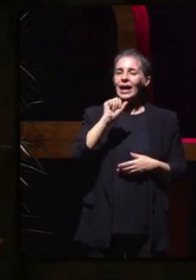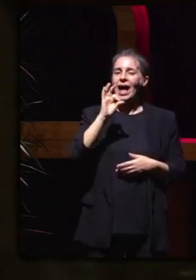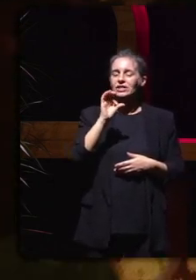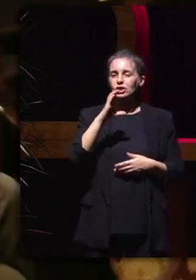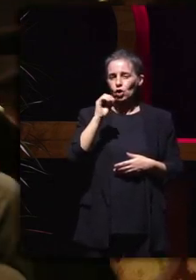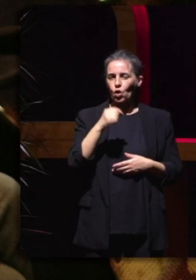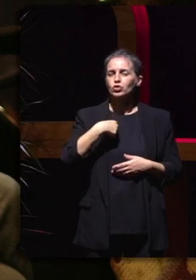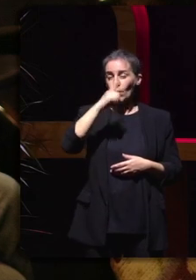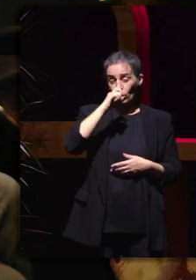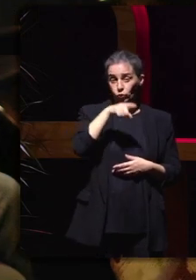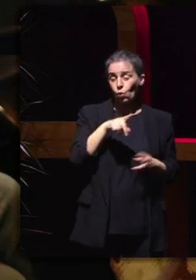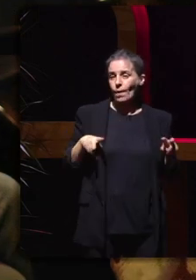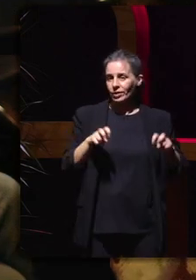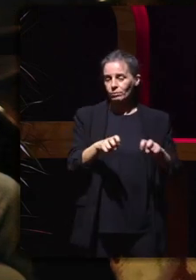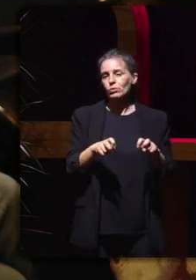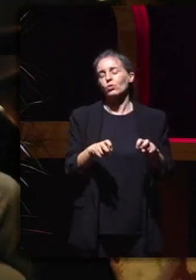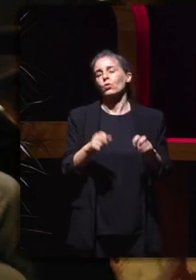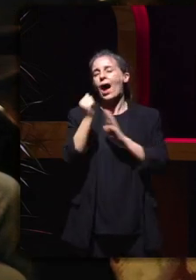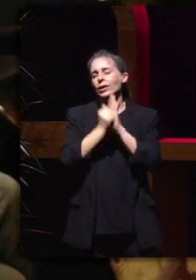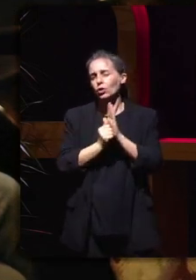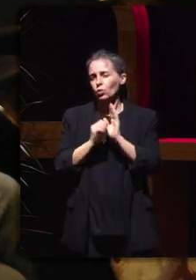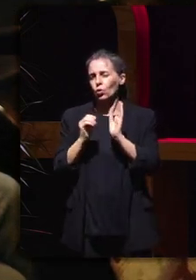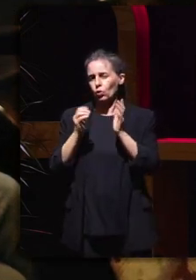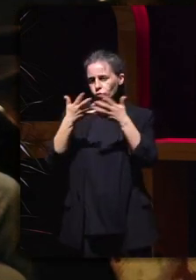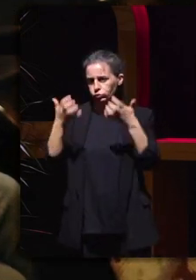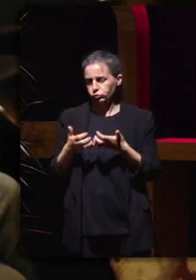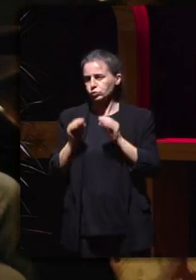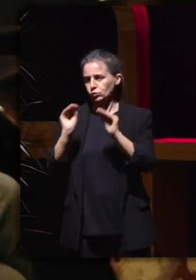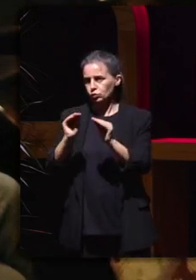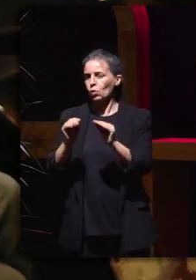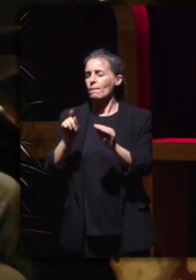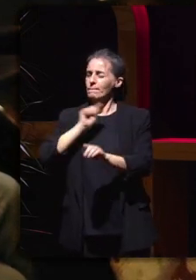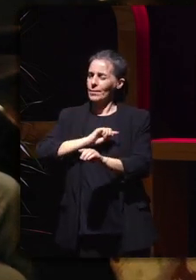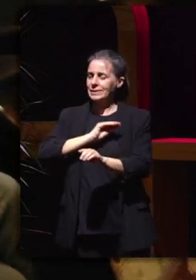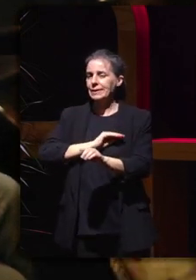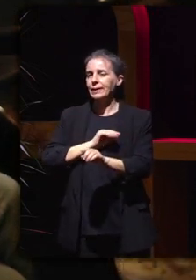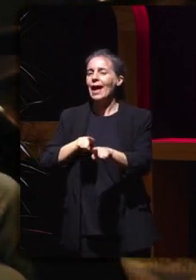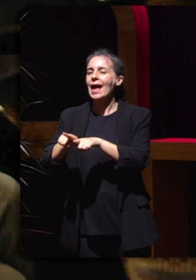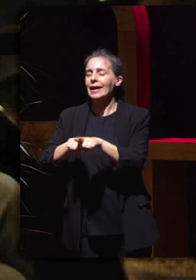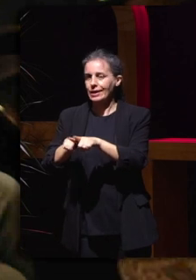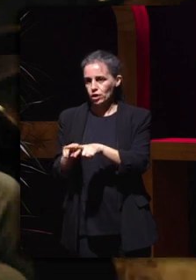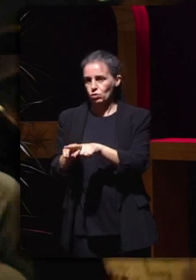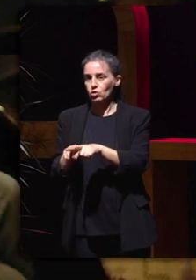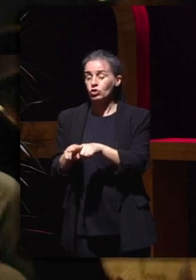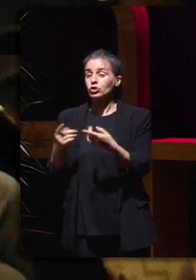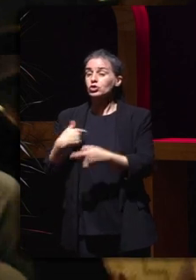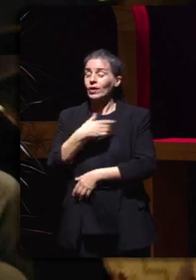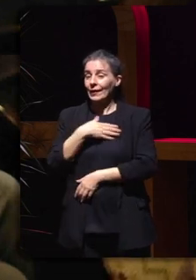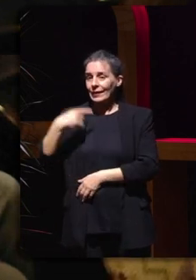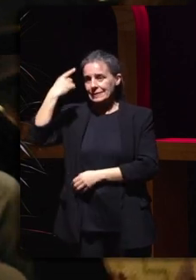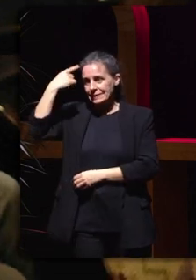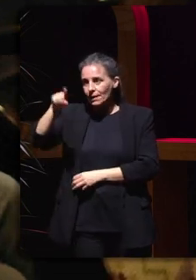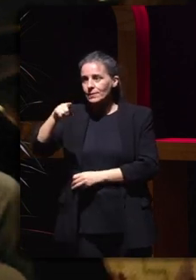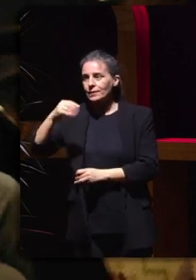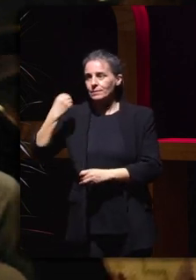entonces bueno primero quería saber cómo se tomó tu artículo crítico con algo que fue